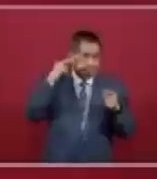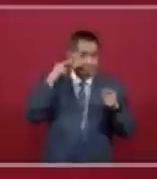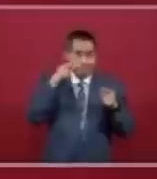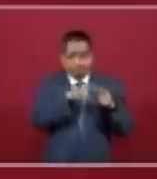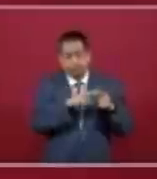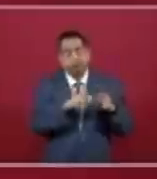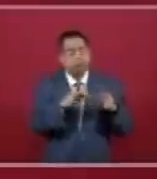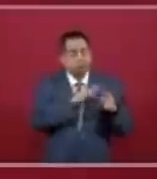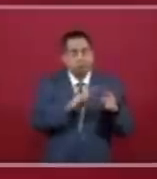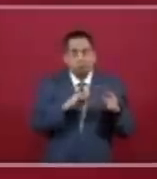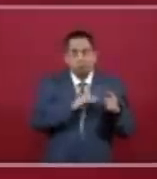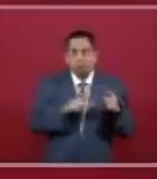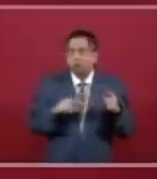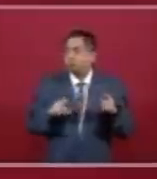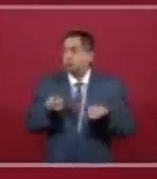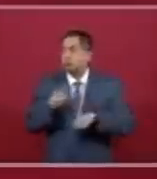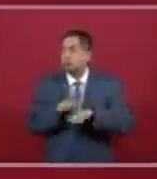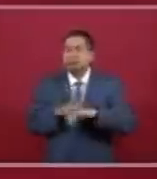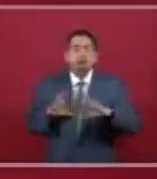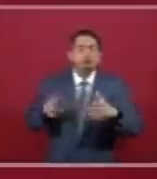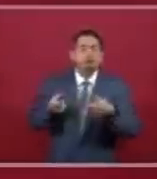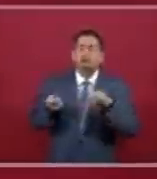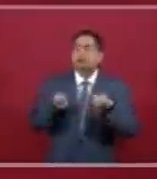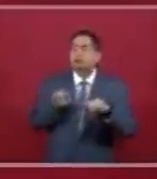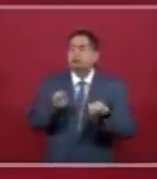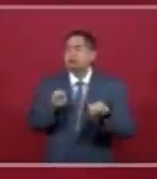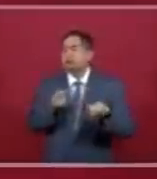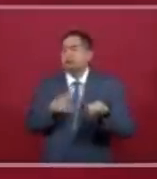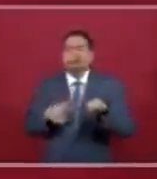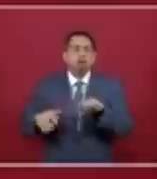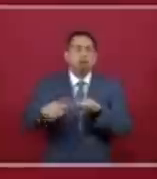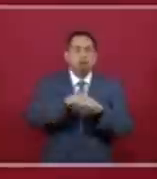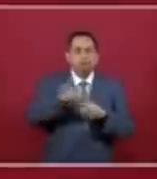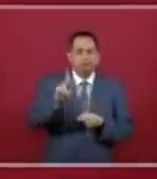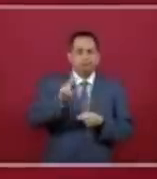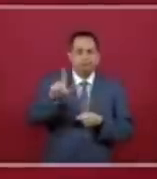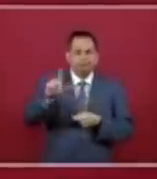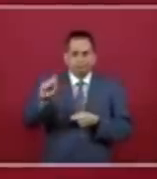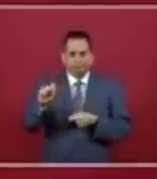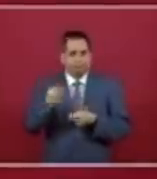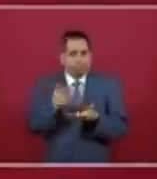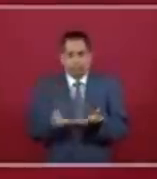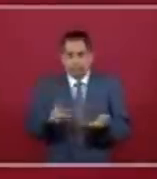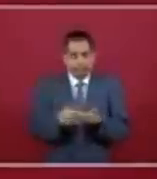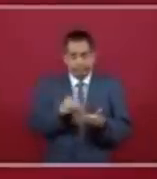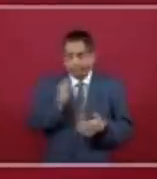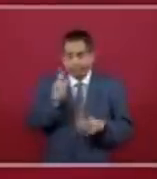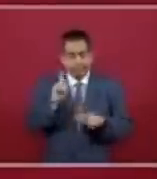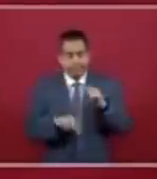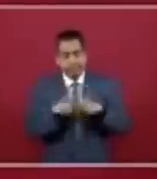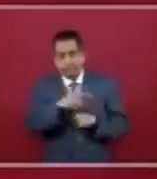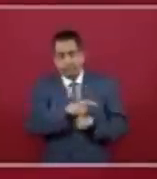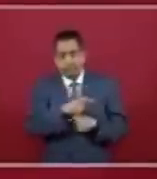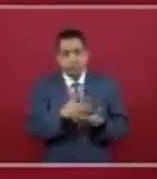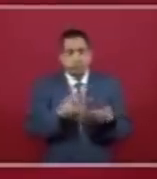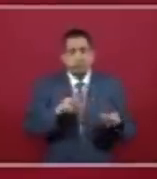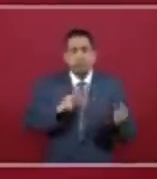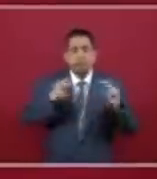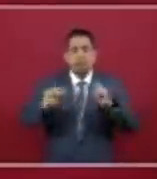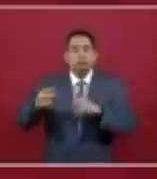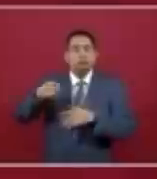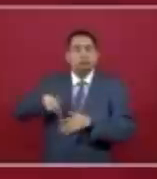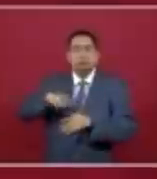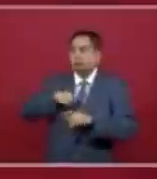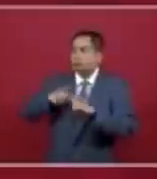total de la administración de los PPLs, actualmente no. Nosotros somos una autoridad